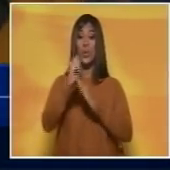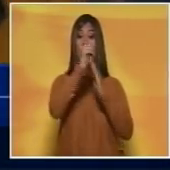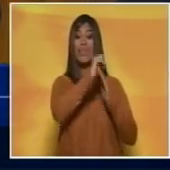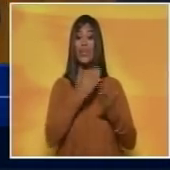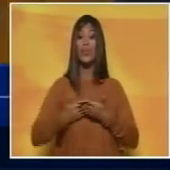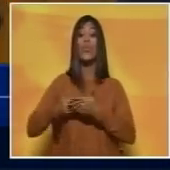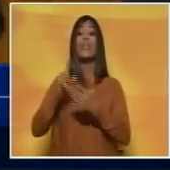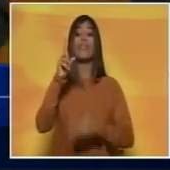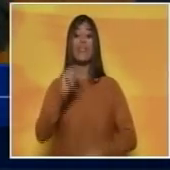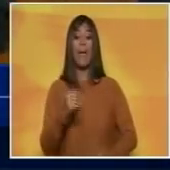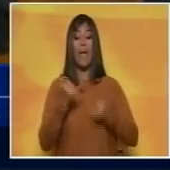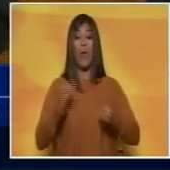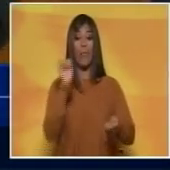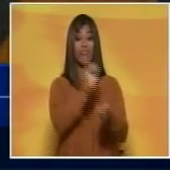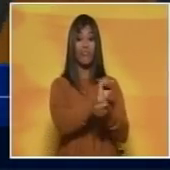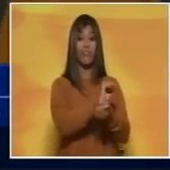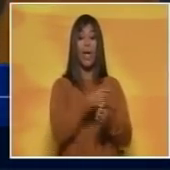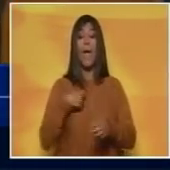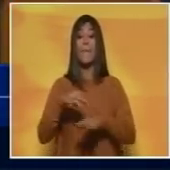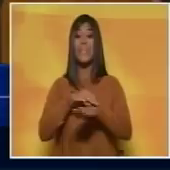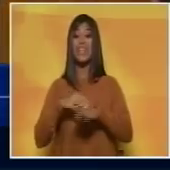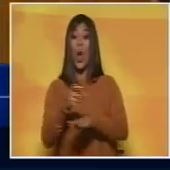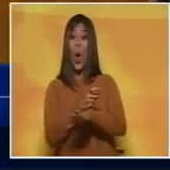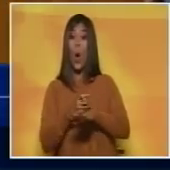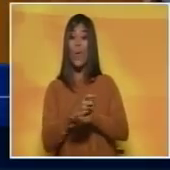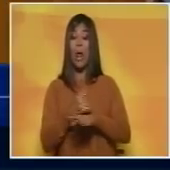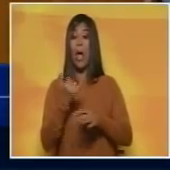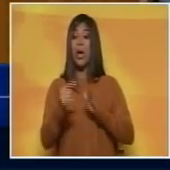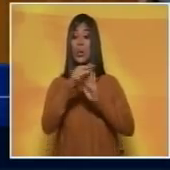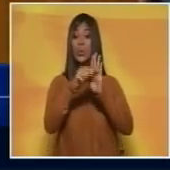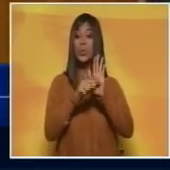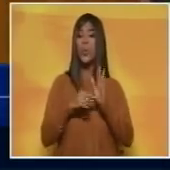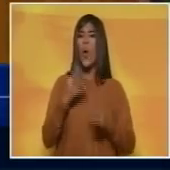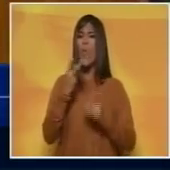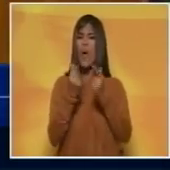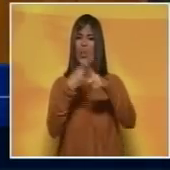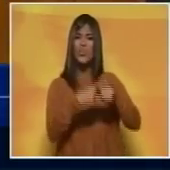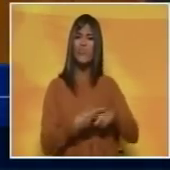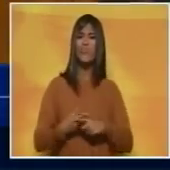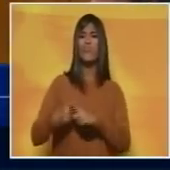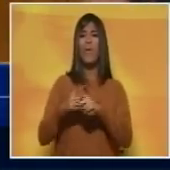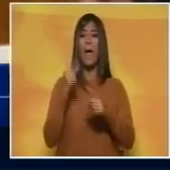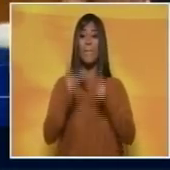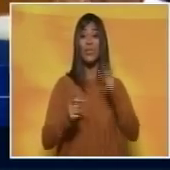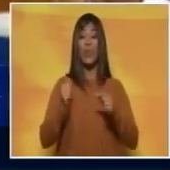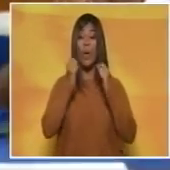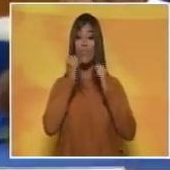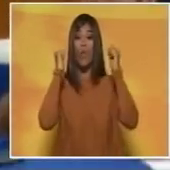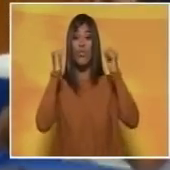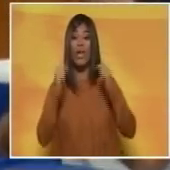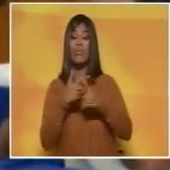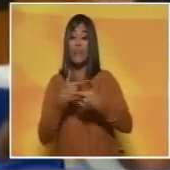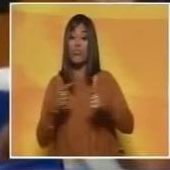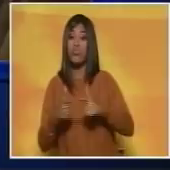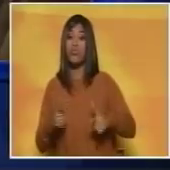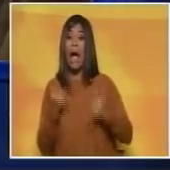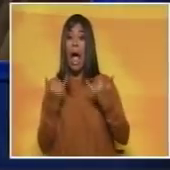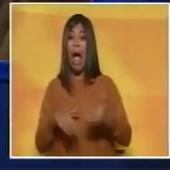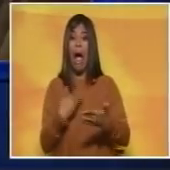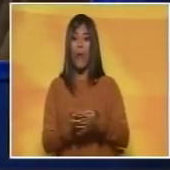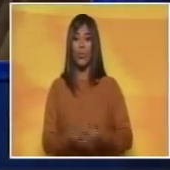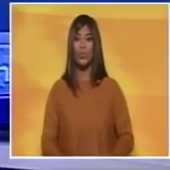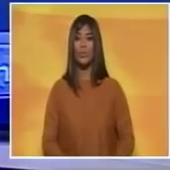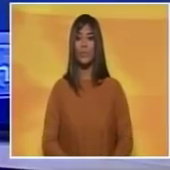estudiantiles. De momento, el Ministerio de Gobernación no ha precisado el número de manifestantes antigubernamentales que fueron liberados hasta ahora.